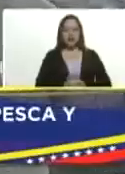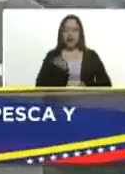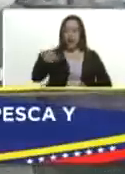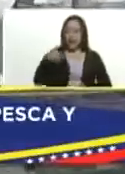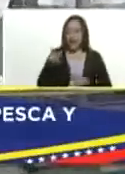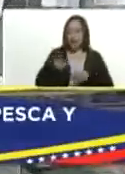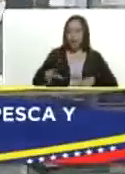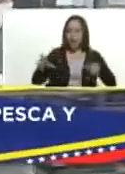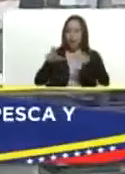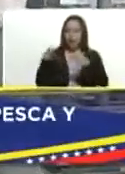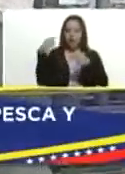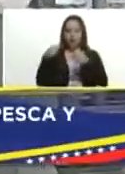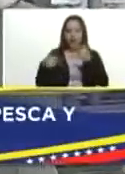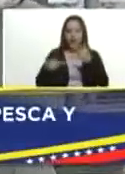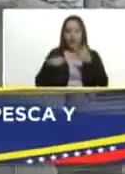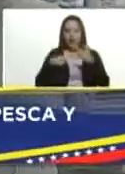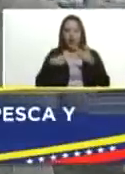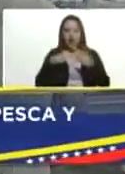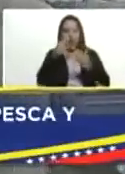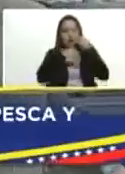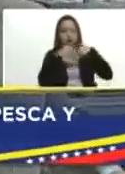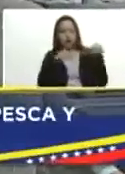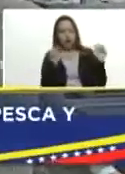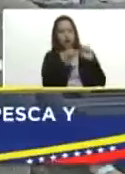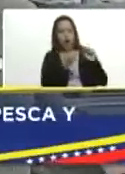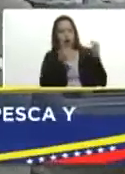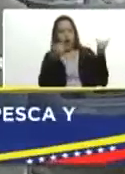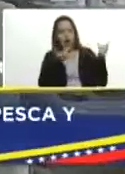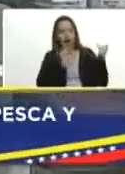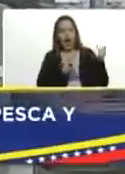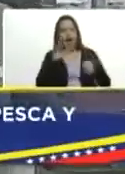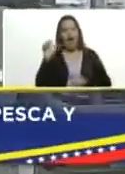congelados. Ahorita estamos con la línea de atún en ruedas.